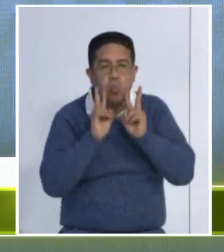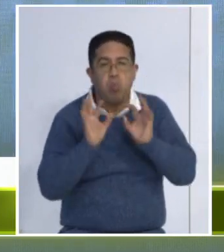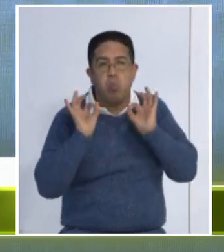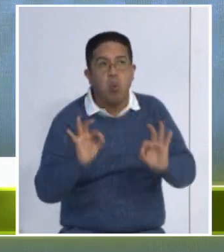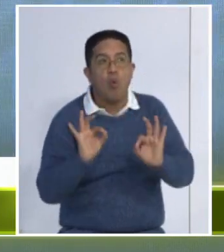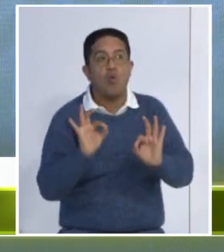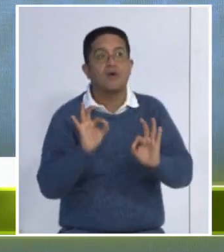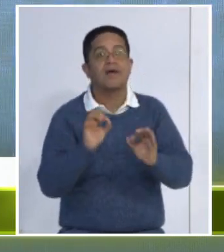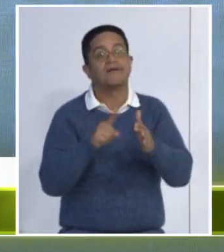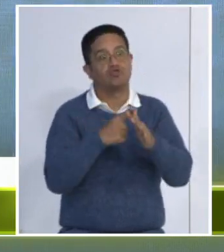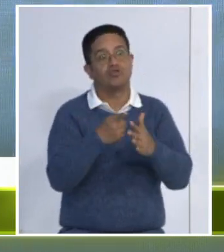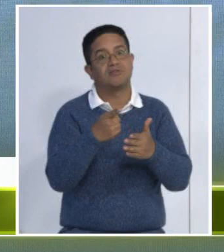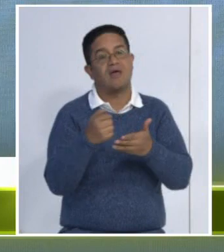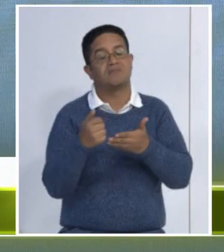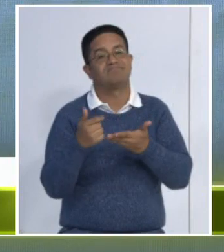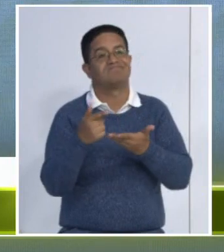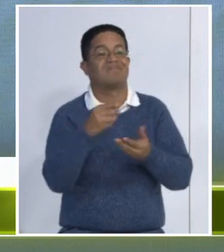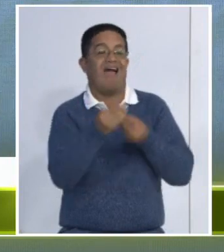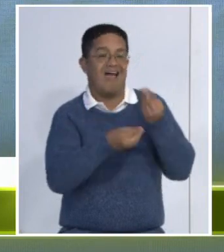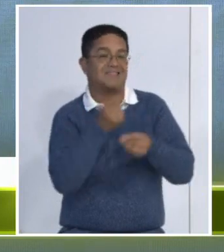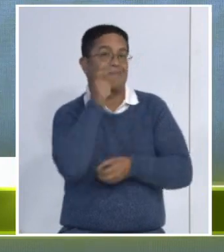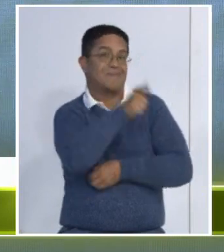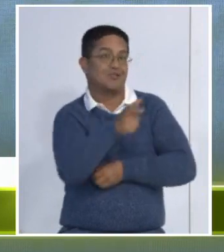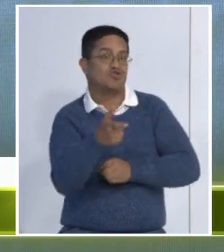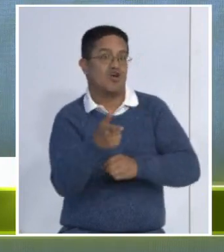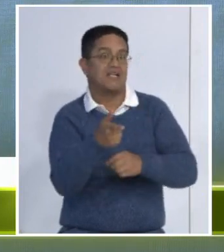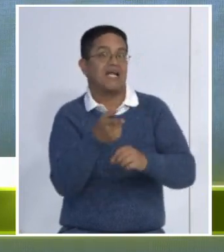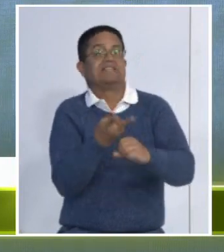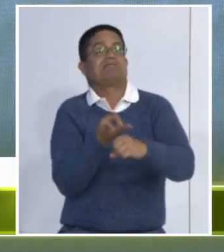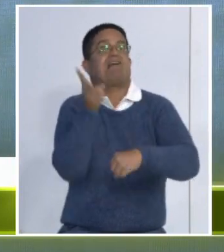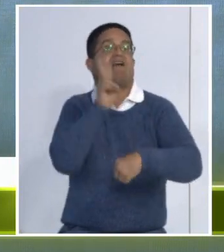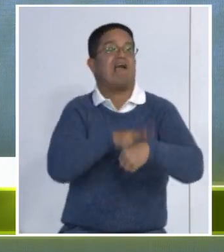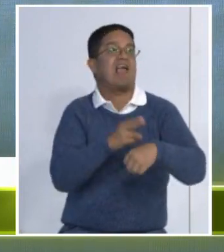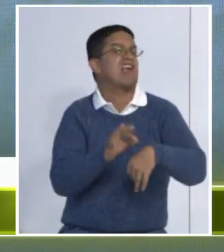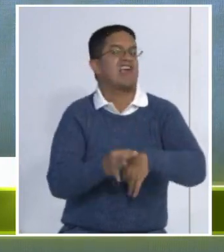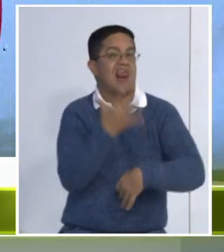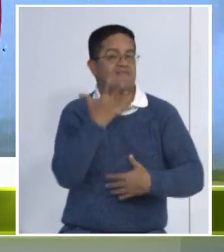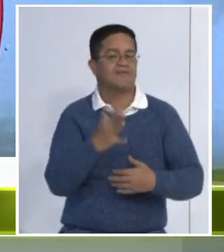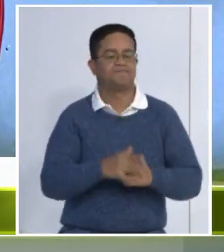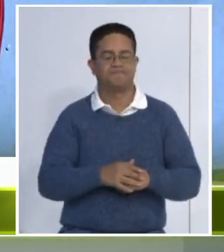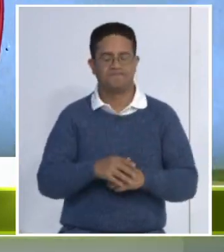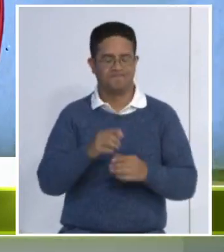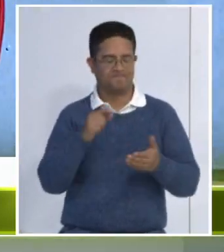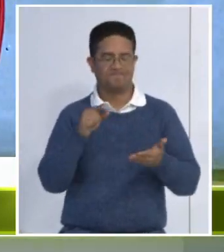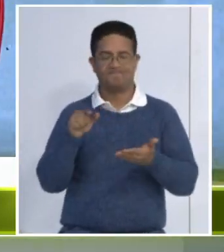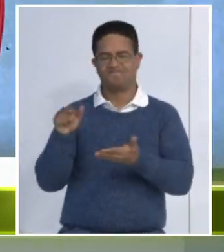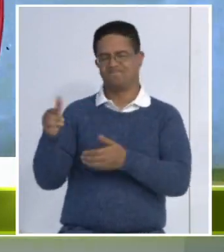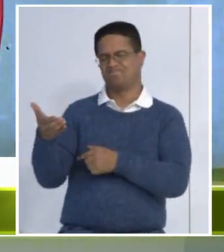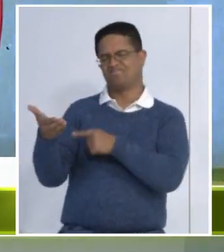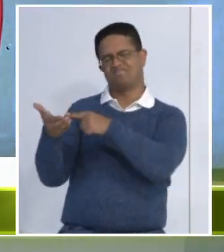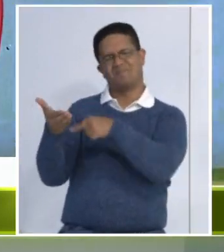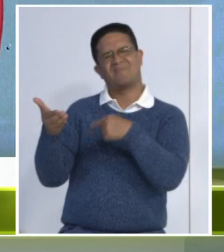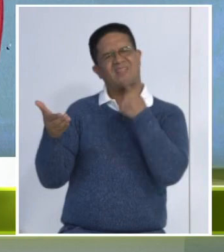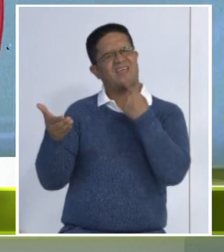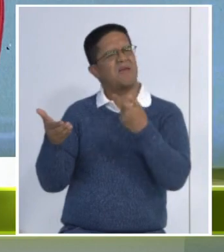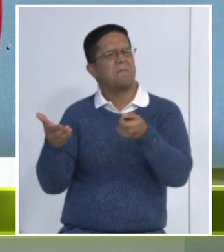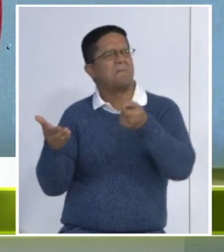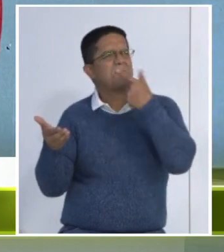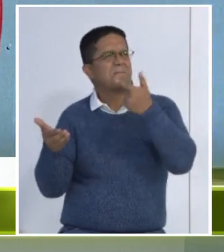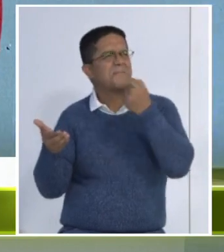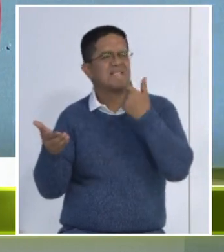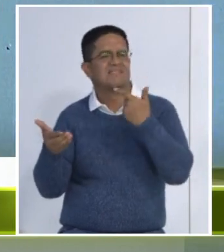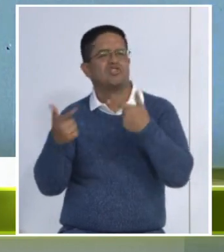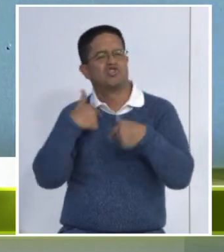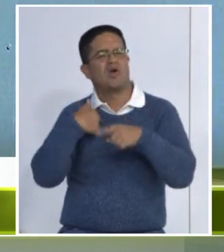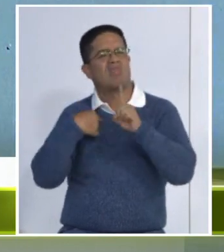vez de mejorar a tener complicaciones producto de esta sustancia. Perfecto. Por acá nos escribe Velázquez y nos dice qué tipo de fármacos debo y no debo